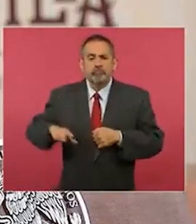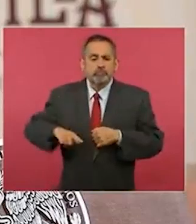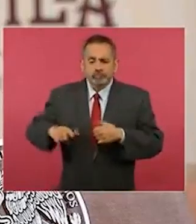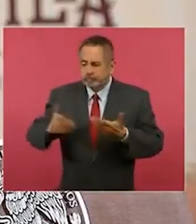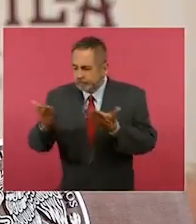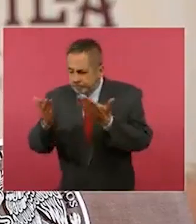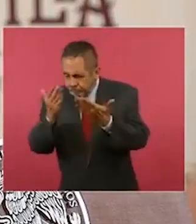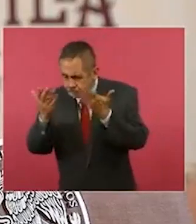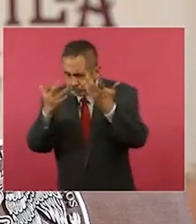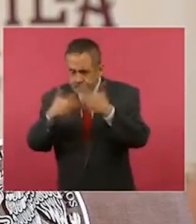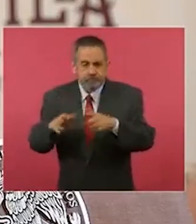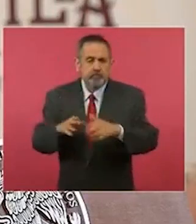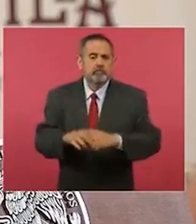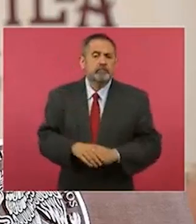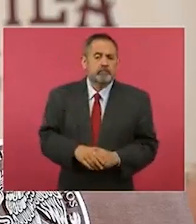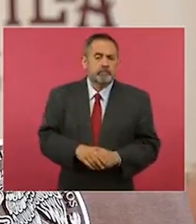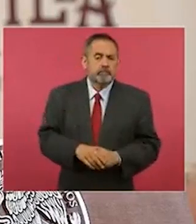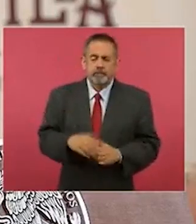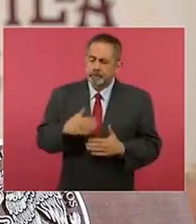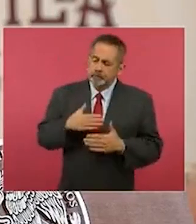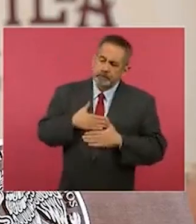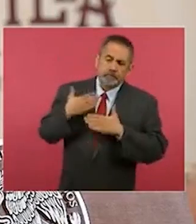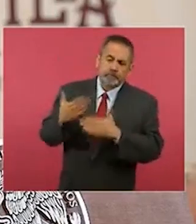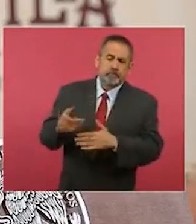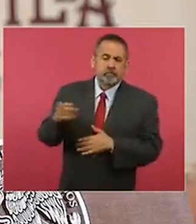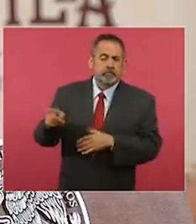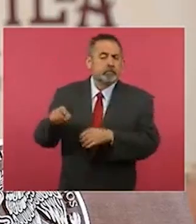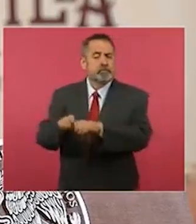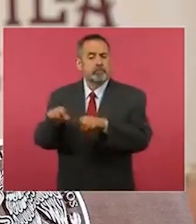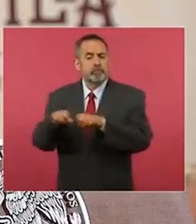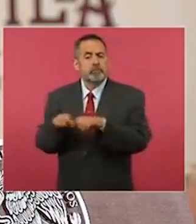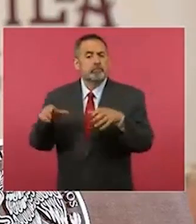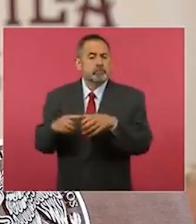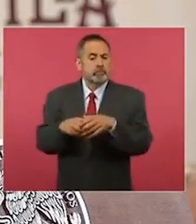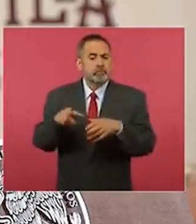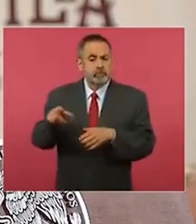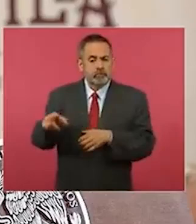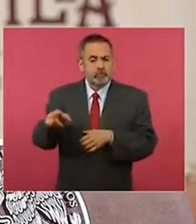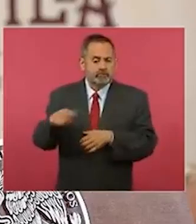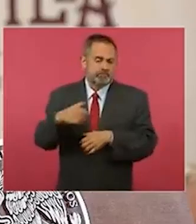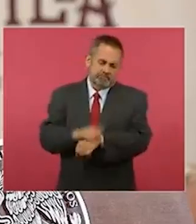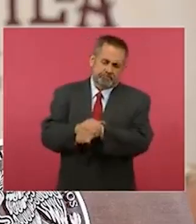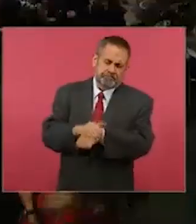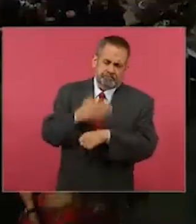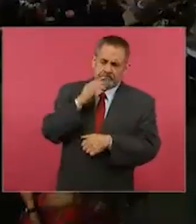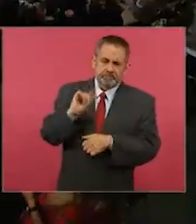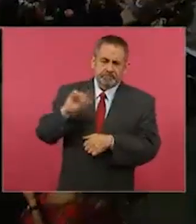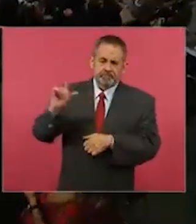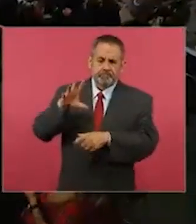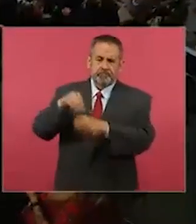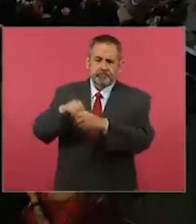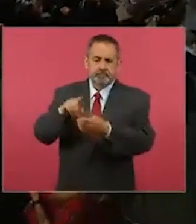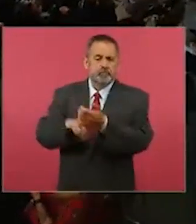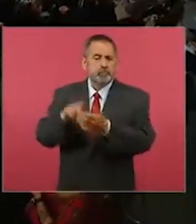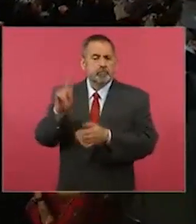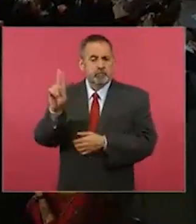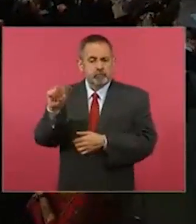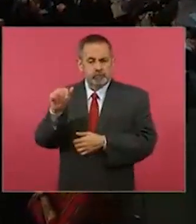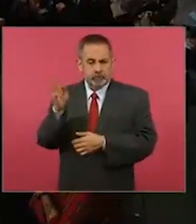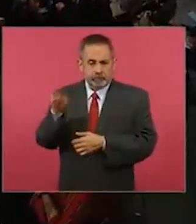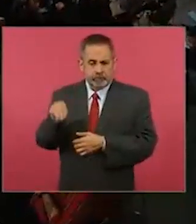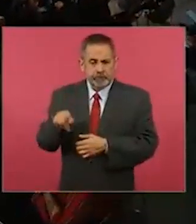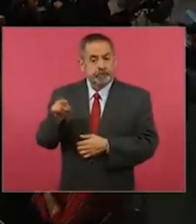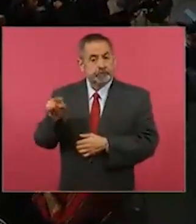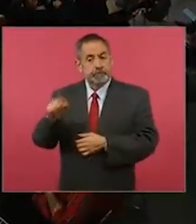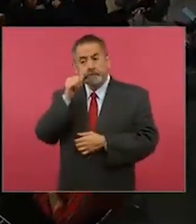objetivamente presenta la universidad. El subsecretario aseguró que para hacer las estimaciones sobre la situación actual del virus que ocasionó